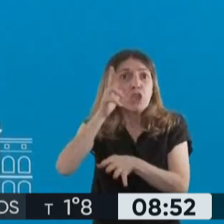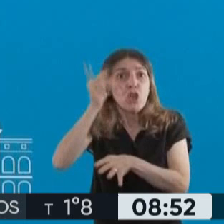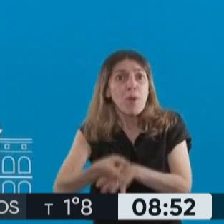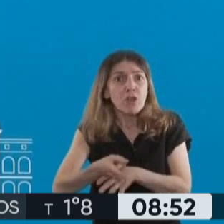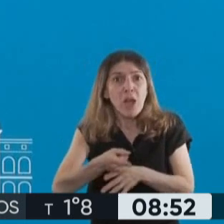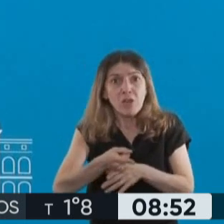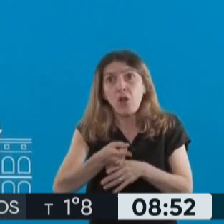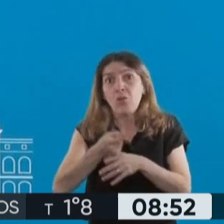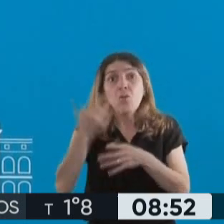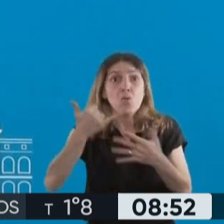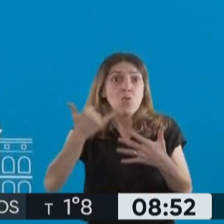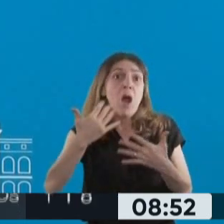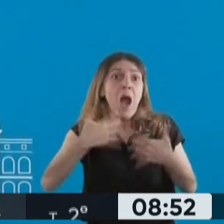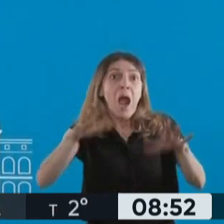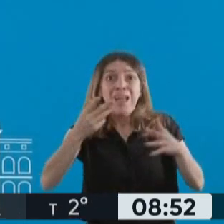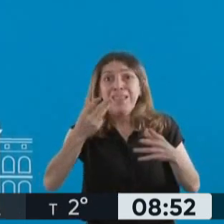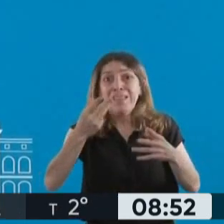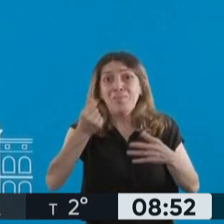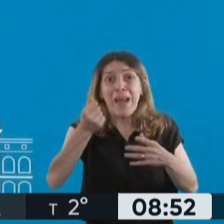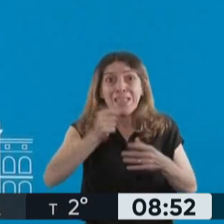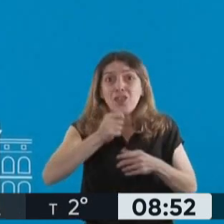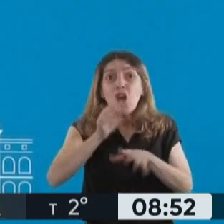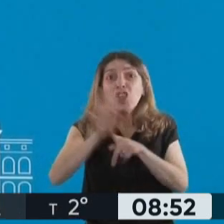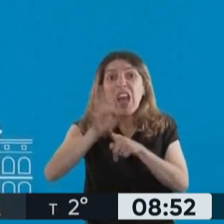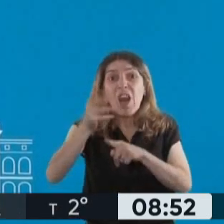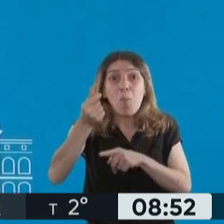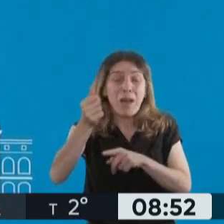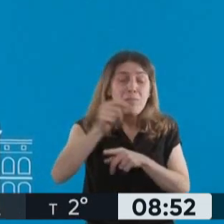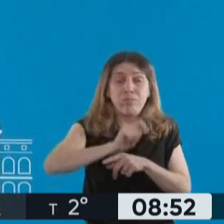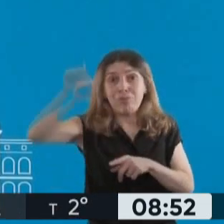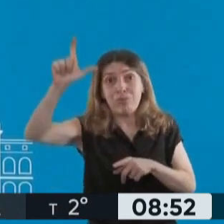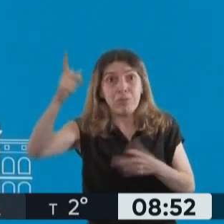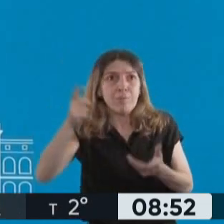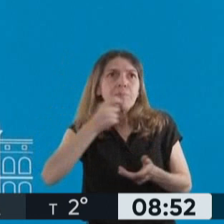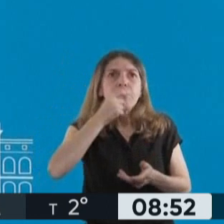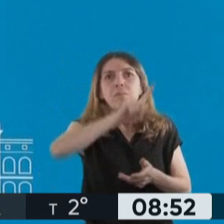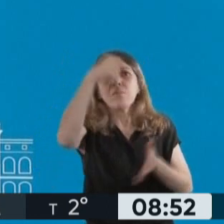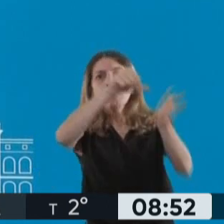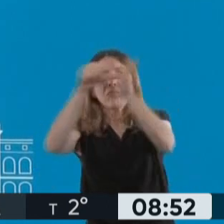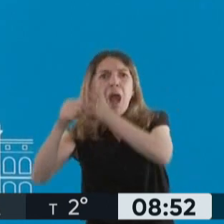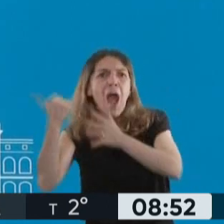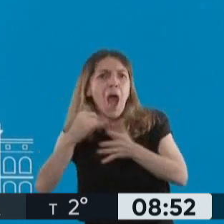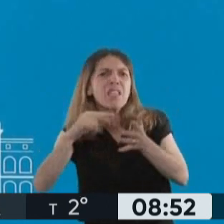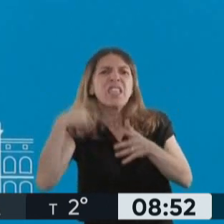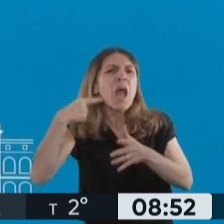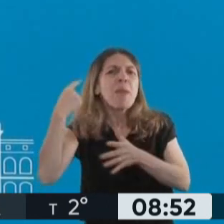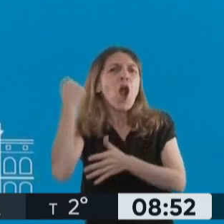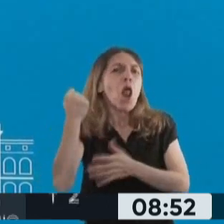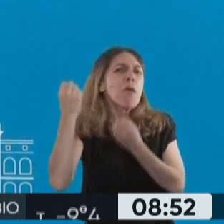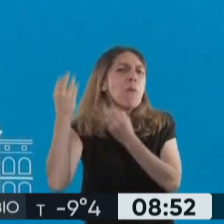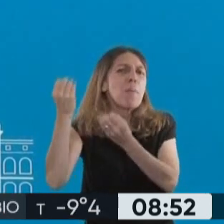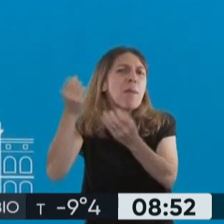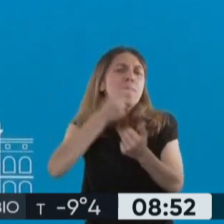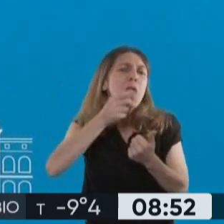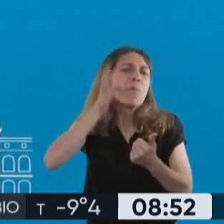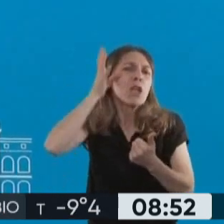todo el mundo niveles impensados. Digo, en países que normalmente no tienen este tipo de preocupaciones. Digo, hablábamos el otro día en Italia,